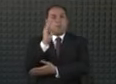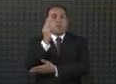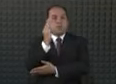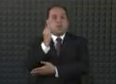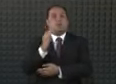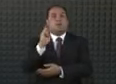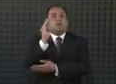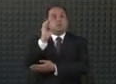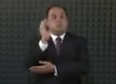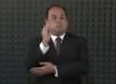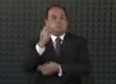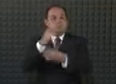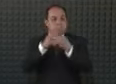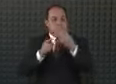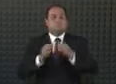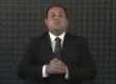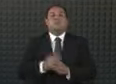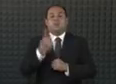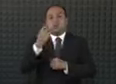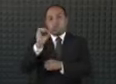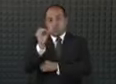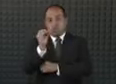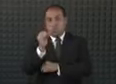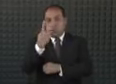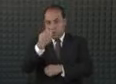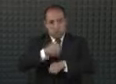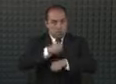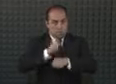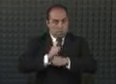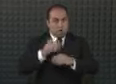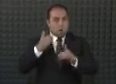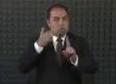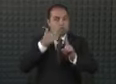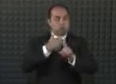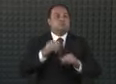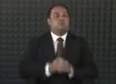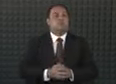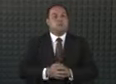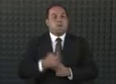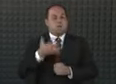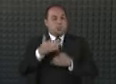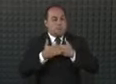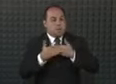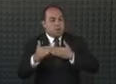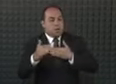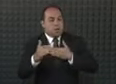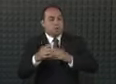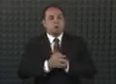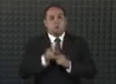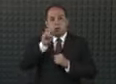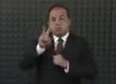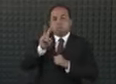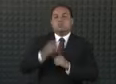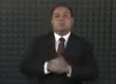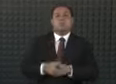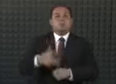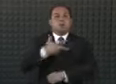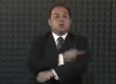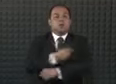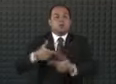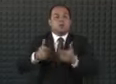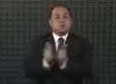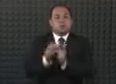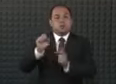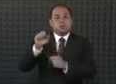Contreras. Para el 2 de octubre, es decir, en una semana, así deberíamos ver el avance de la vacunación en la Ciudad de México. Todo el grupo de 60 y más